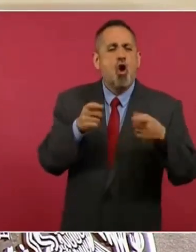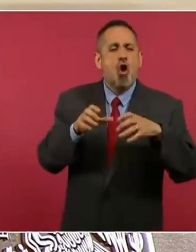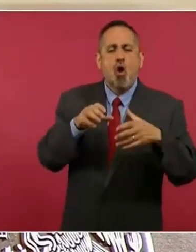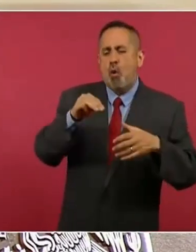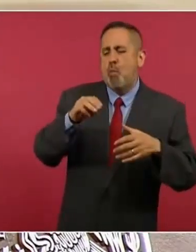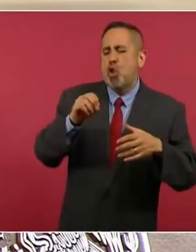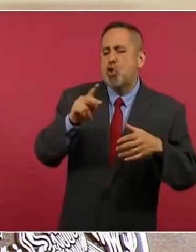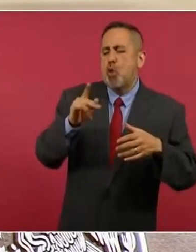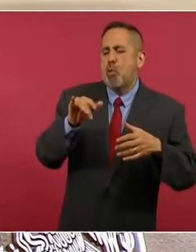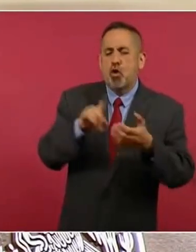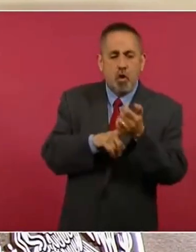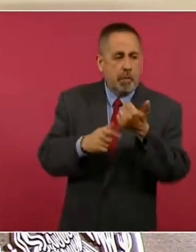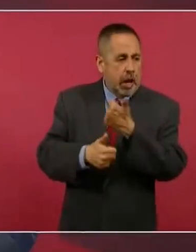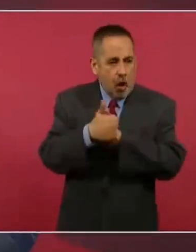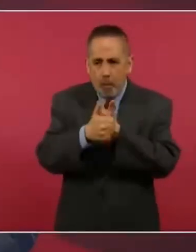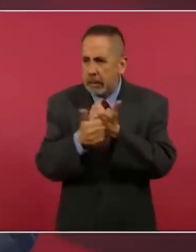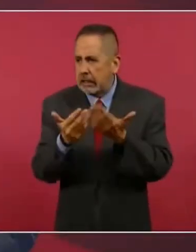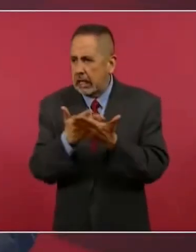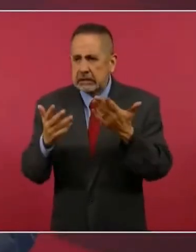para garantizar la competencia.